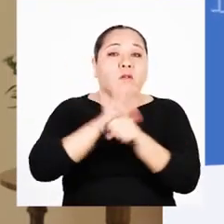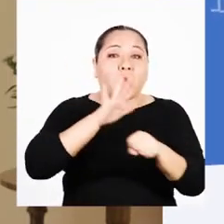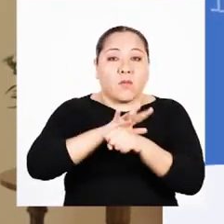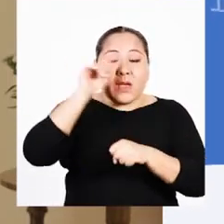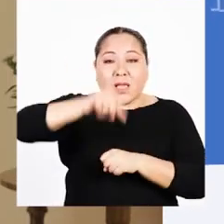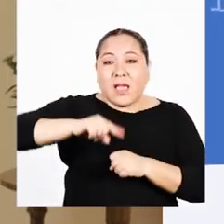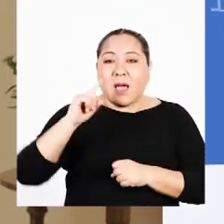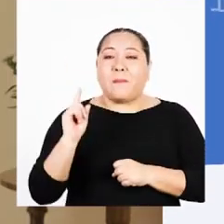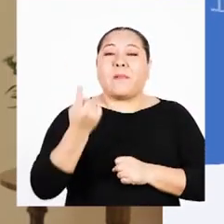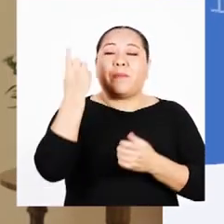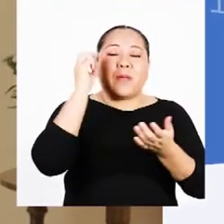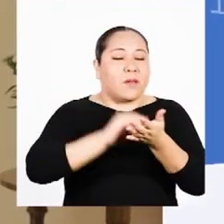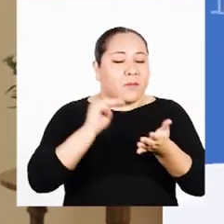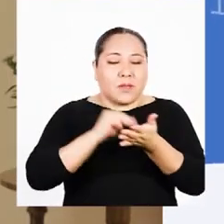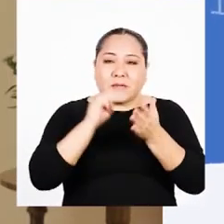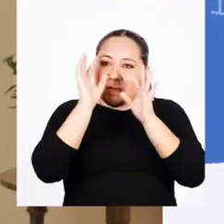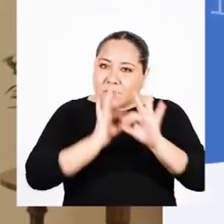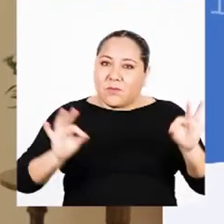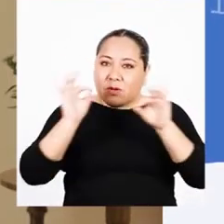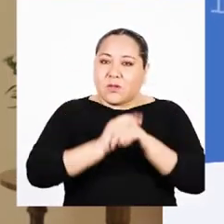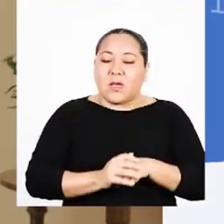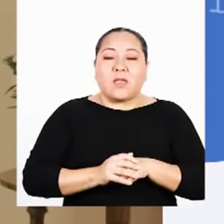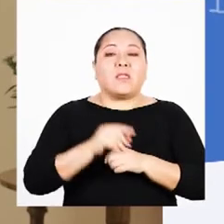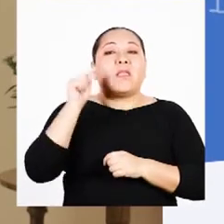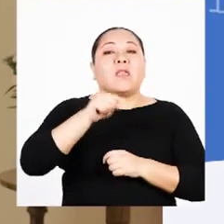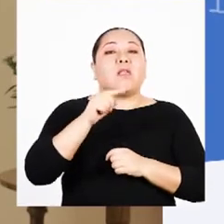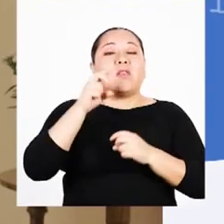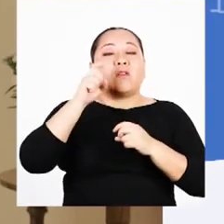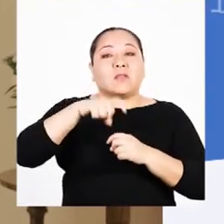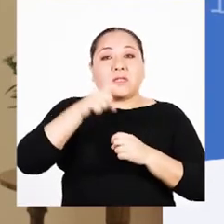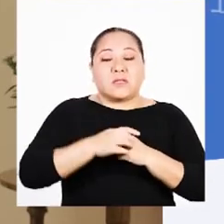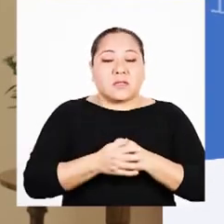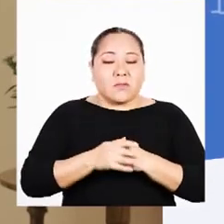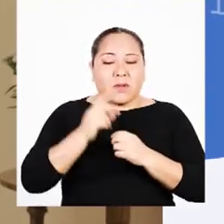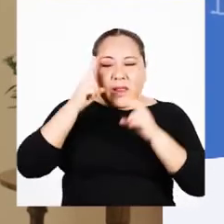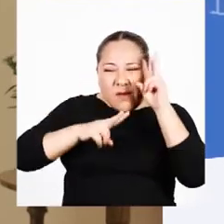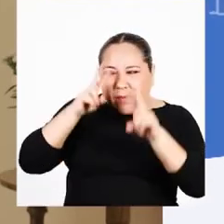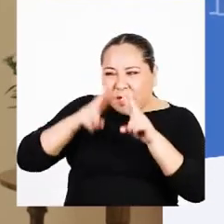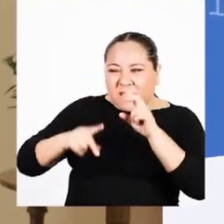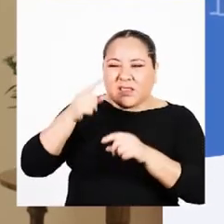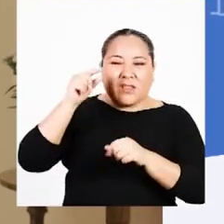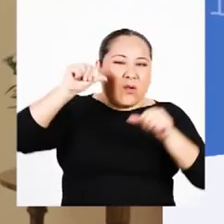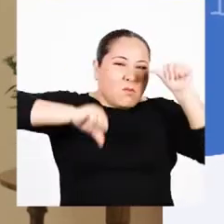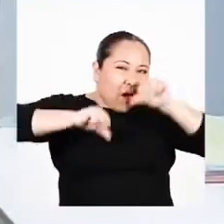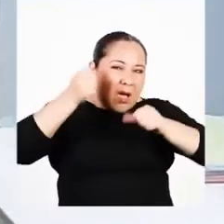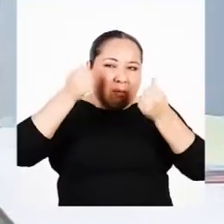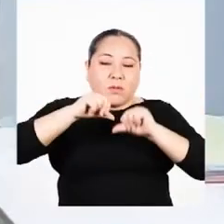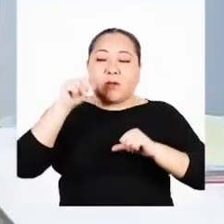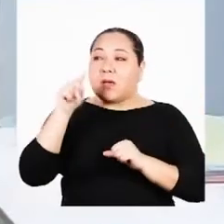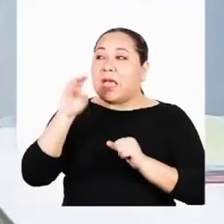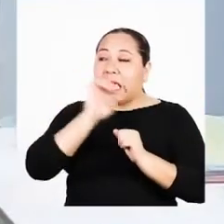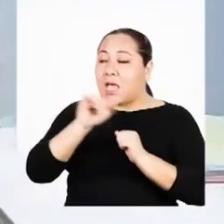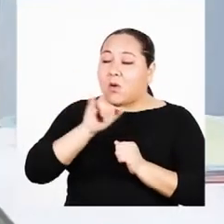desarrollo integral, es la principal herramienta para cuestionar lo que no está bien.